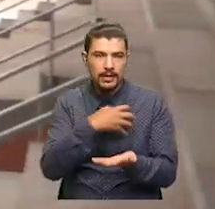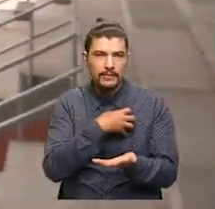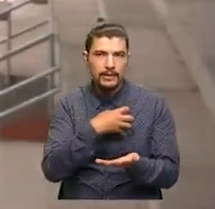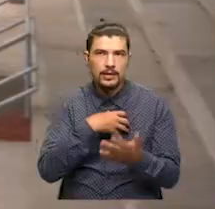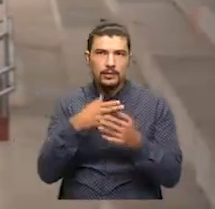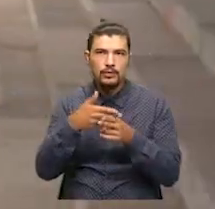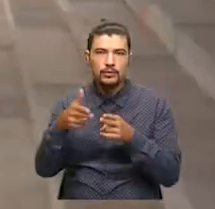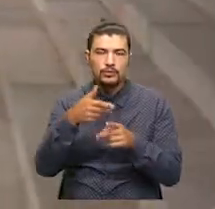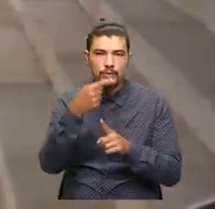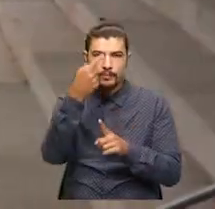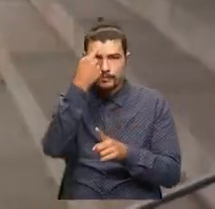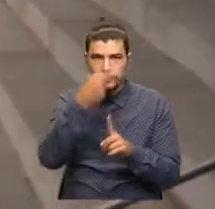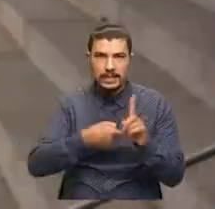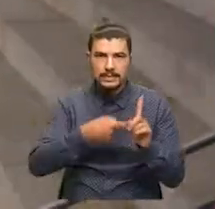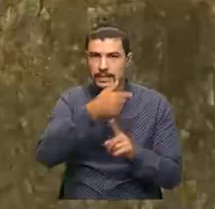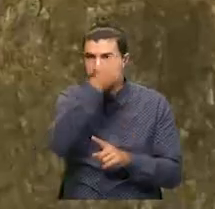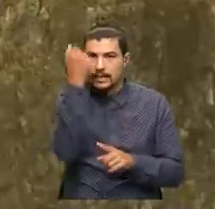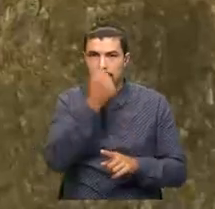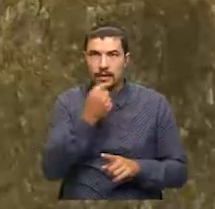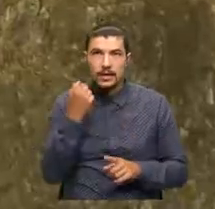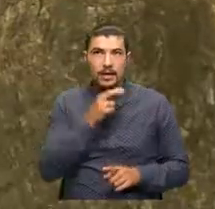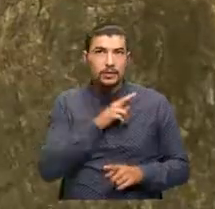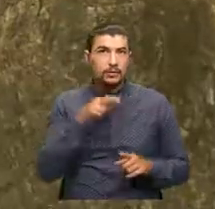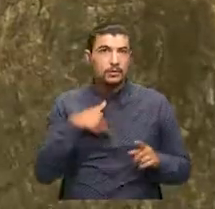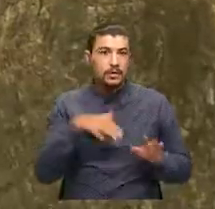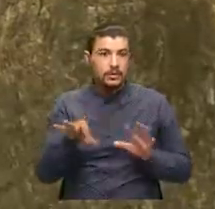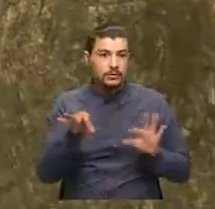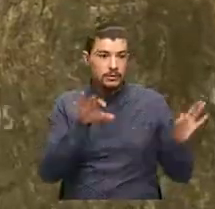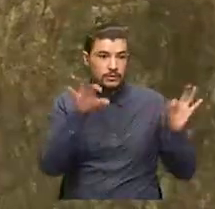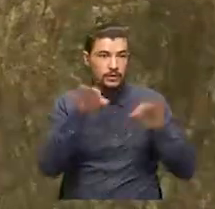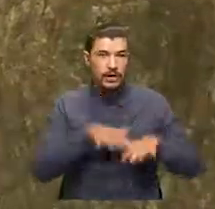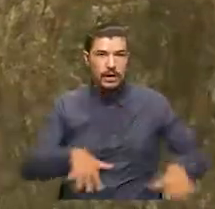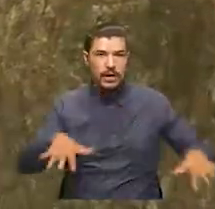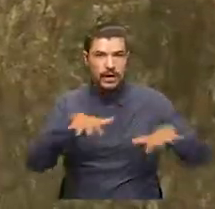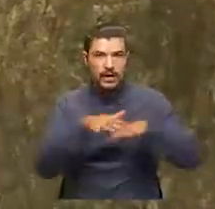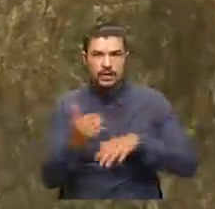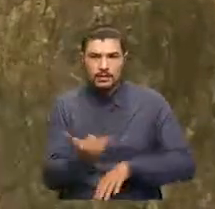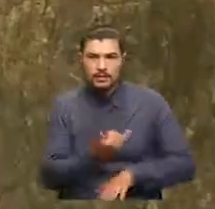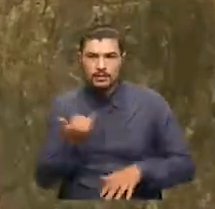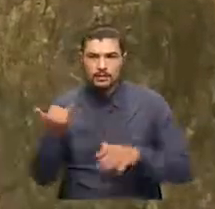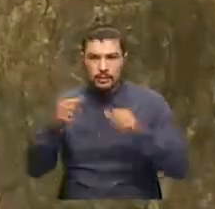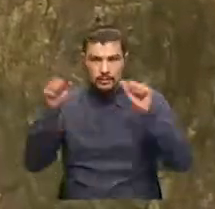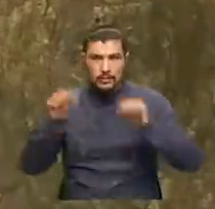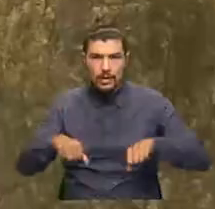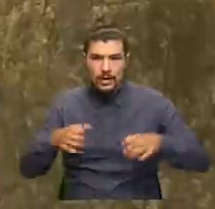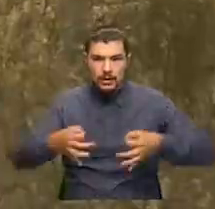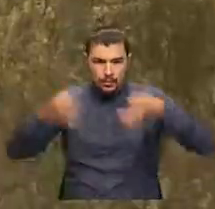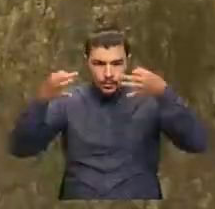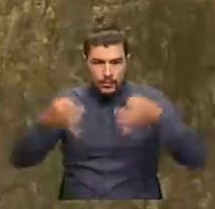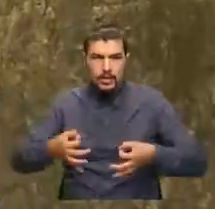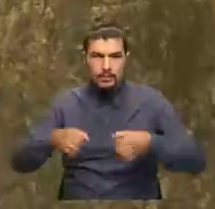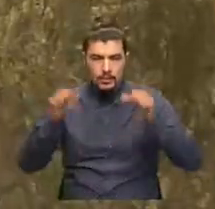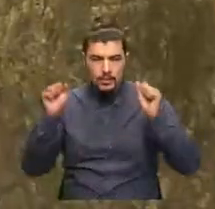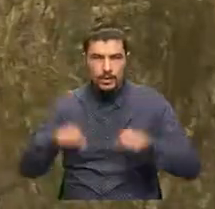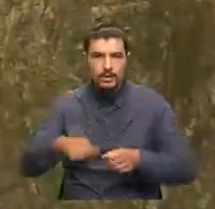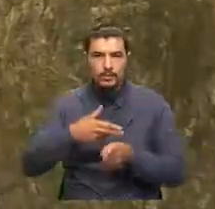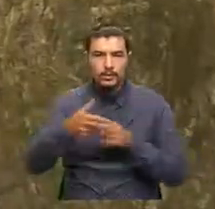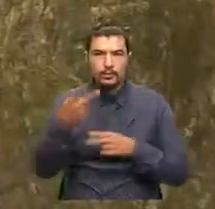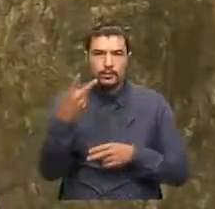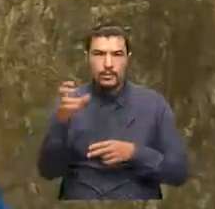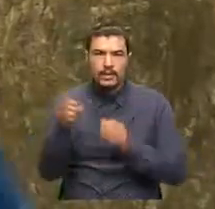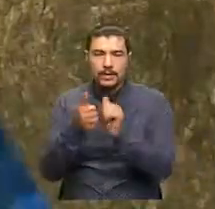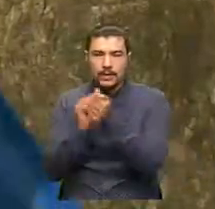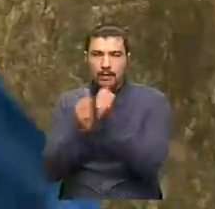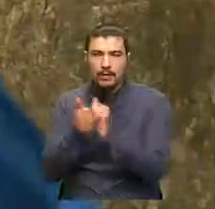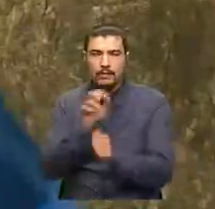para septiembre. Estamos a inspeccionar primero que todos los escenarios que se lleven a cabo y que se tengan el cumplimiento para acabar para las 20 disciplinas que